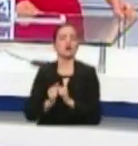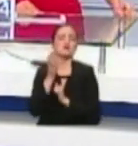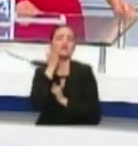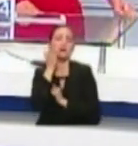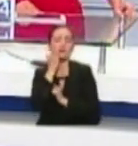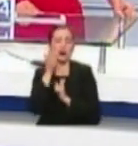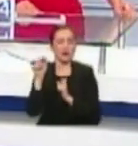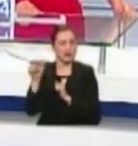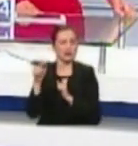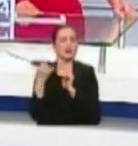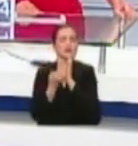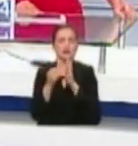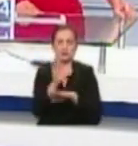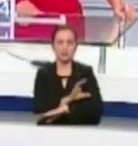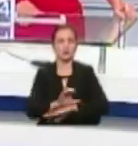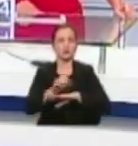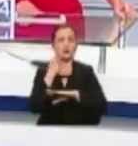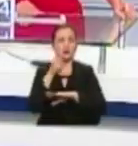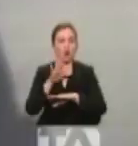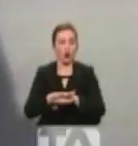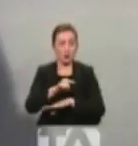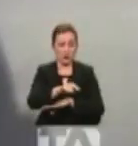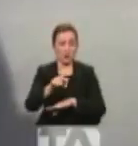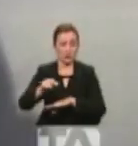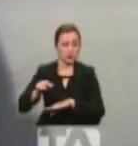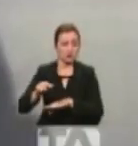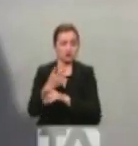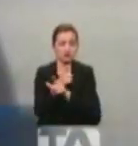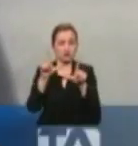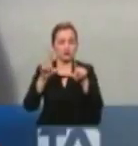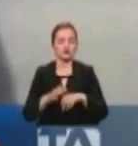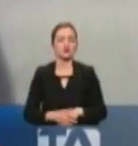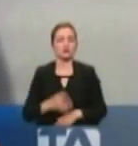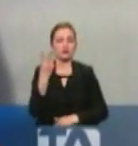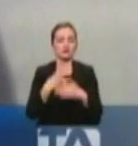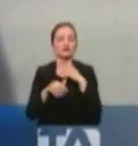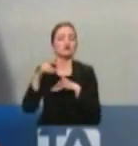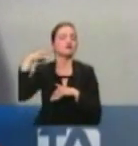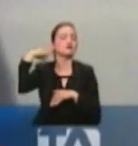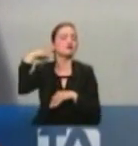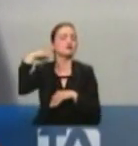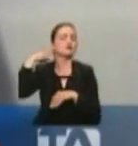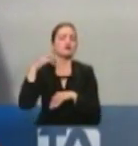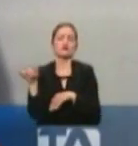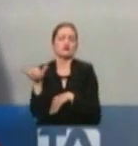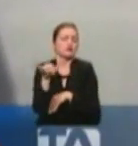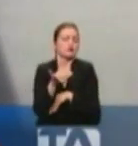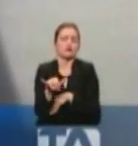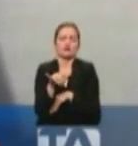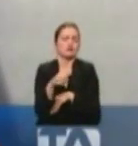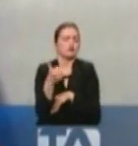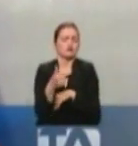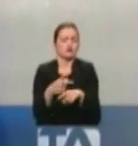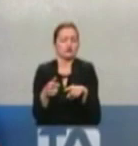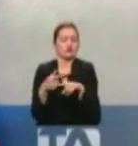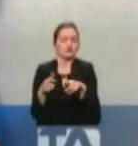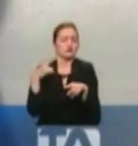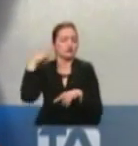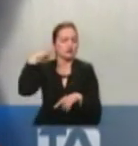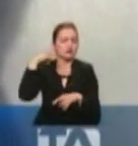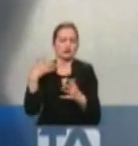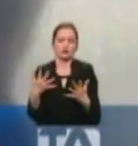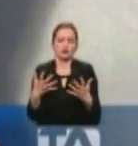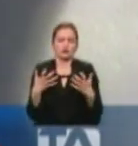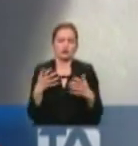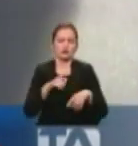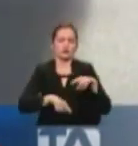indica que los culpables siguen libres. Era una niña, como cualquier niña, que quería